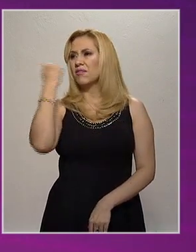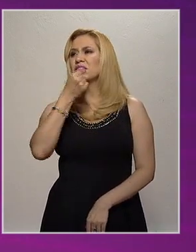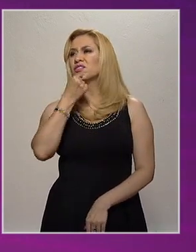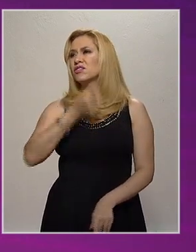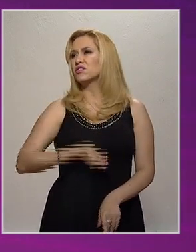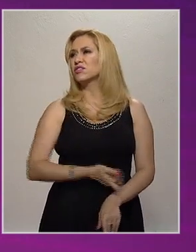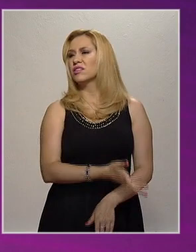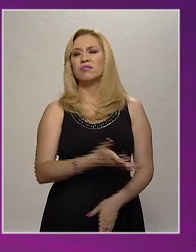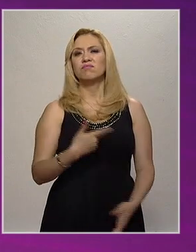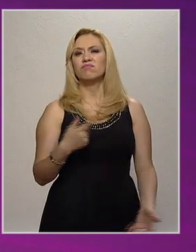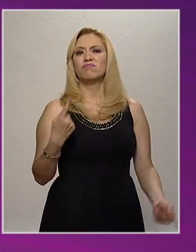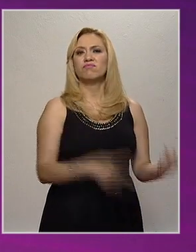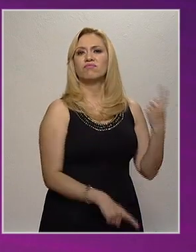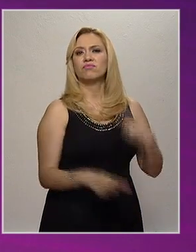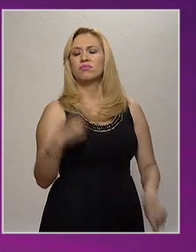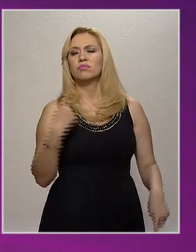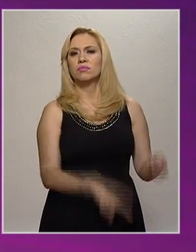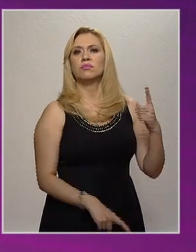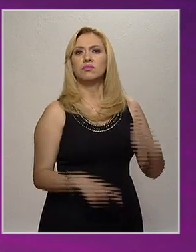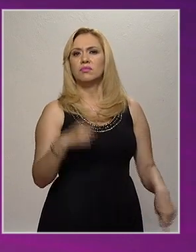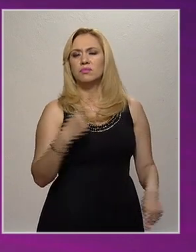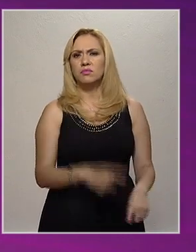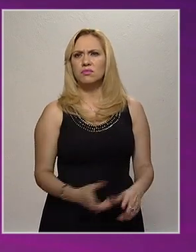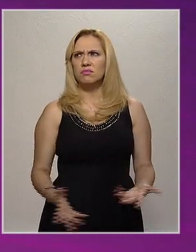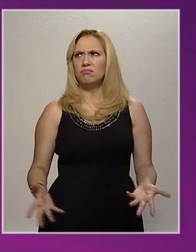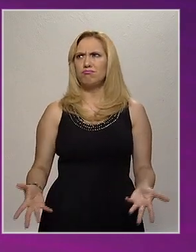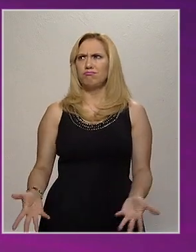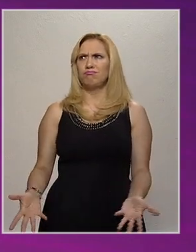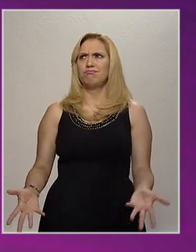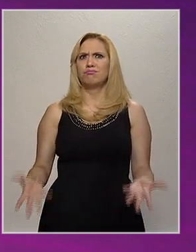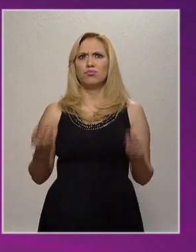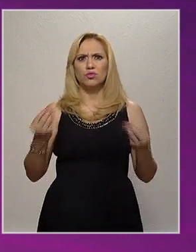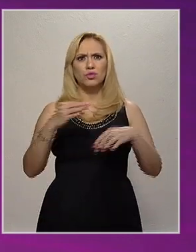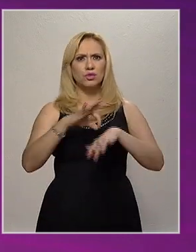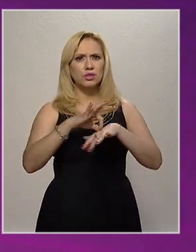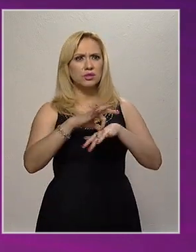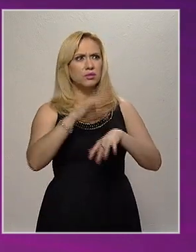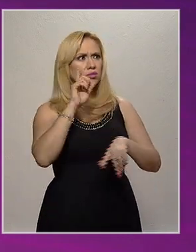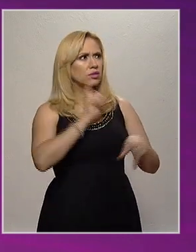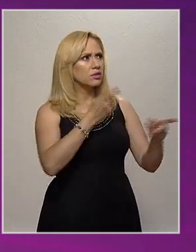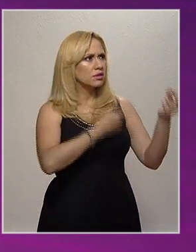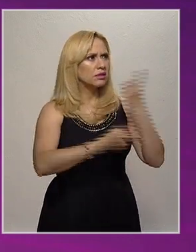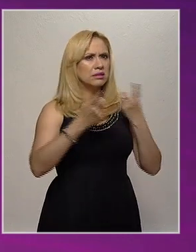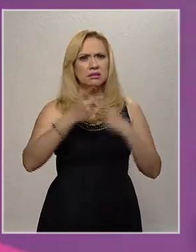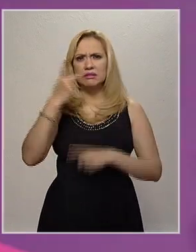muy agresiva, ponen ahí varios testimonios que son pues bastante horribles.